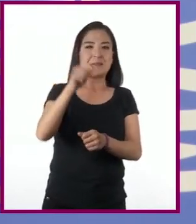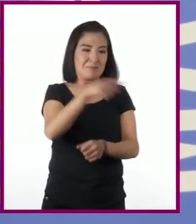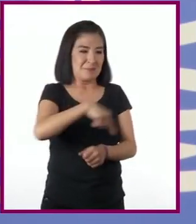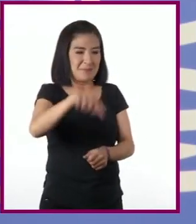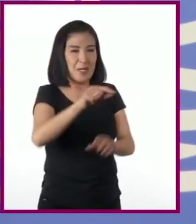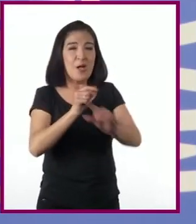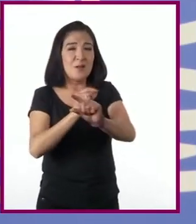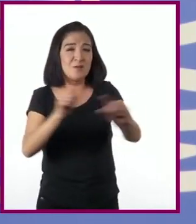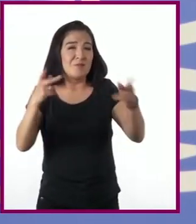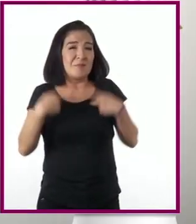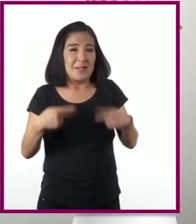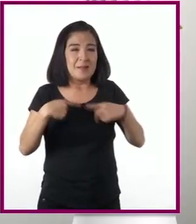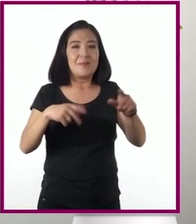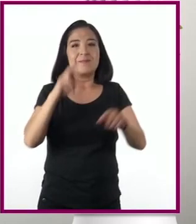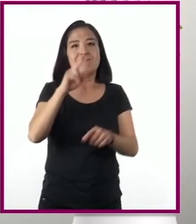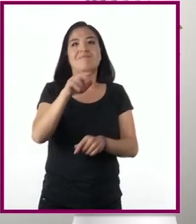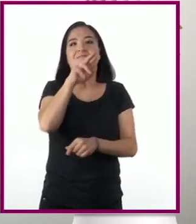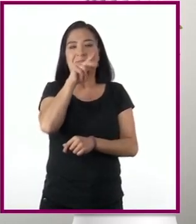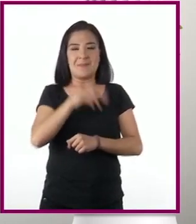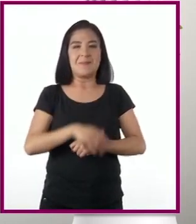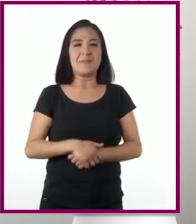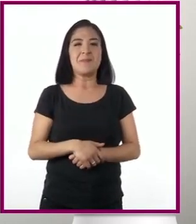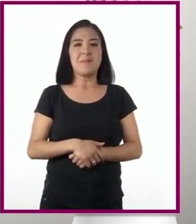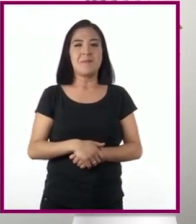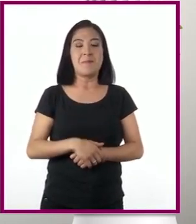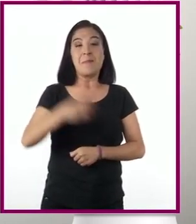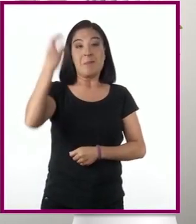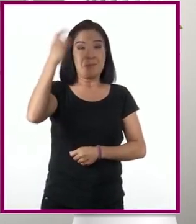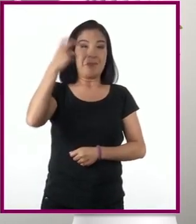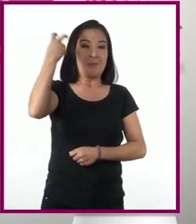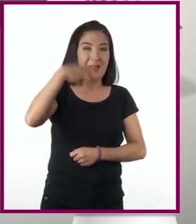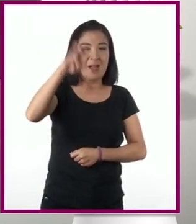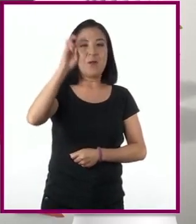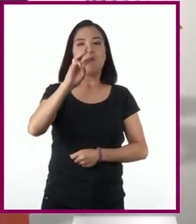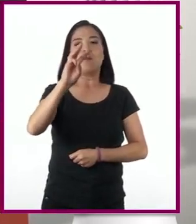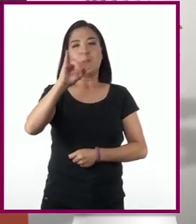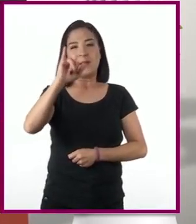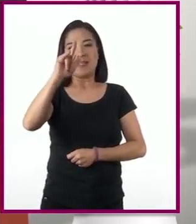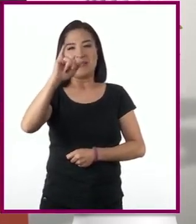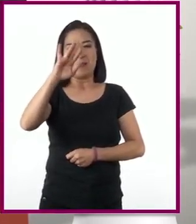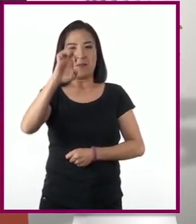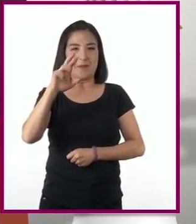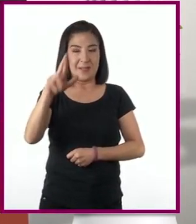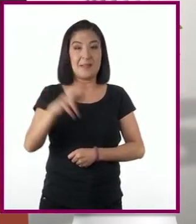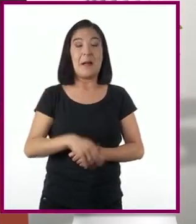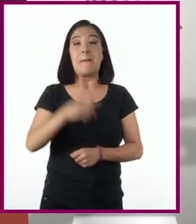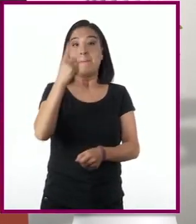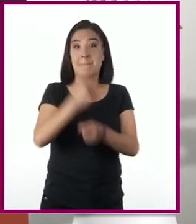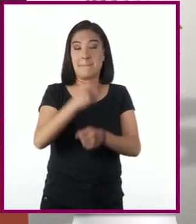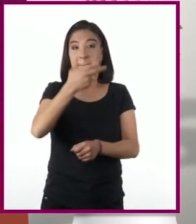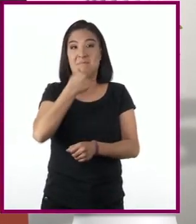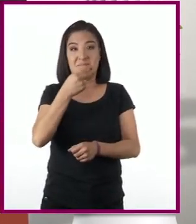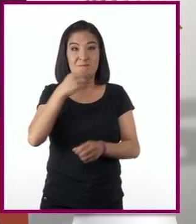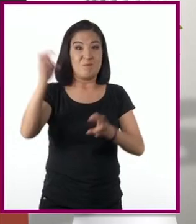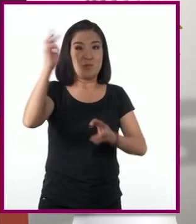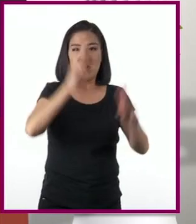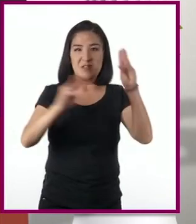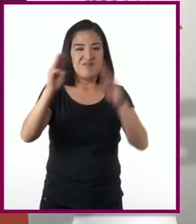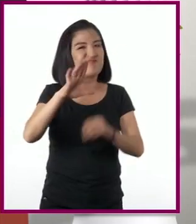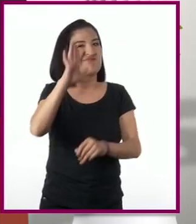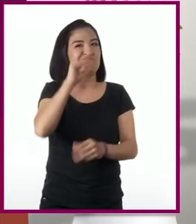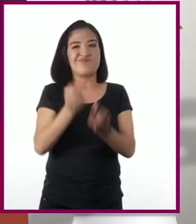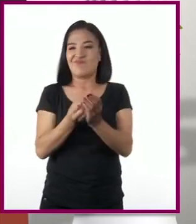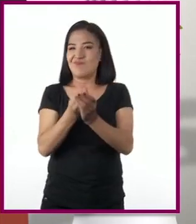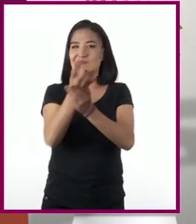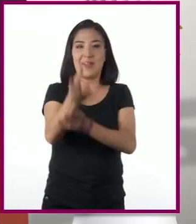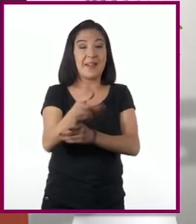habitantes de Lilliput. Los viajes de Gulliver. Primero, el hombre montaña no saldrá de nuestros dominios